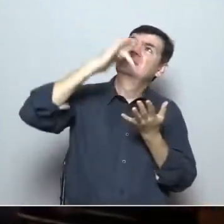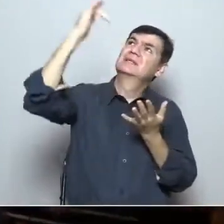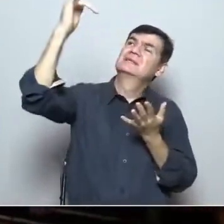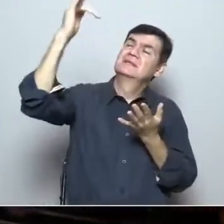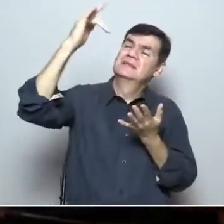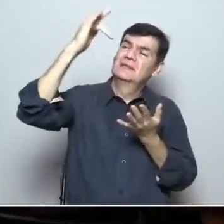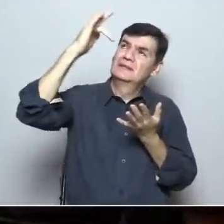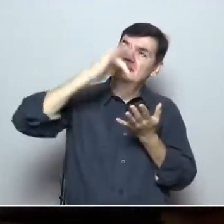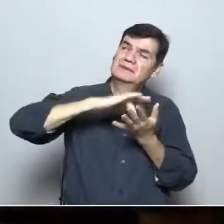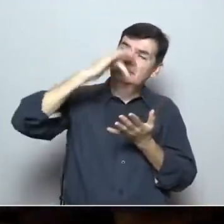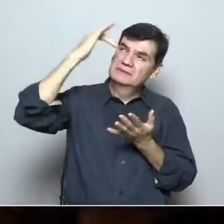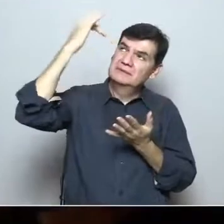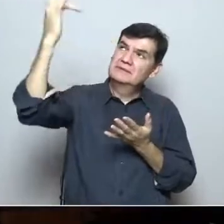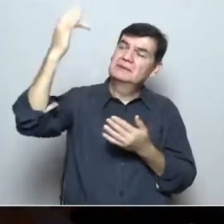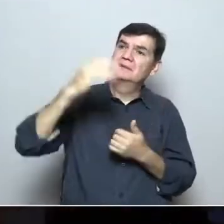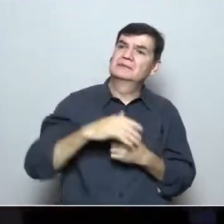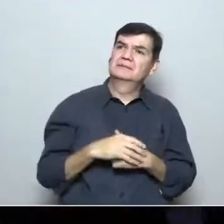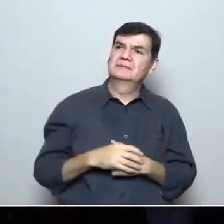Gracias.